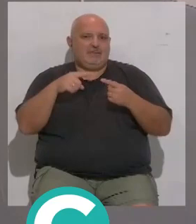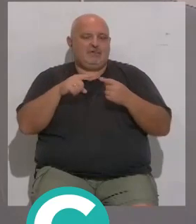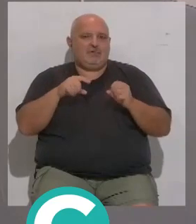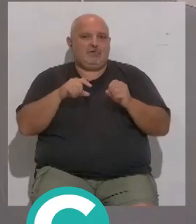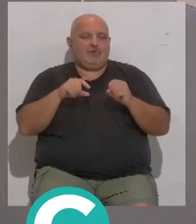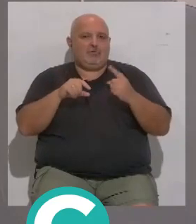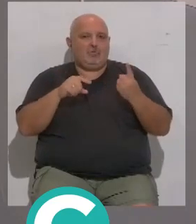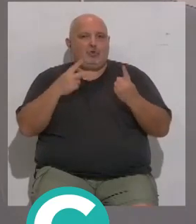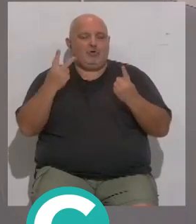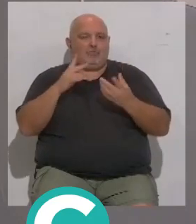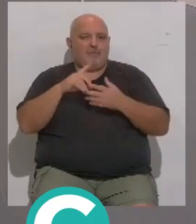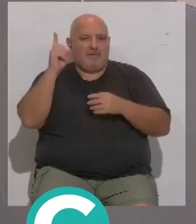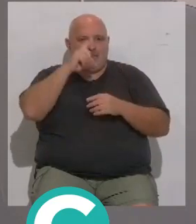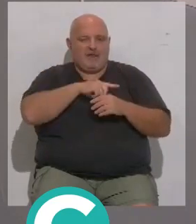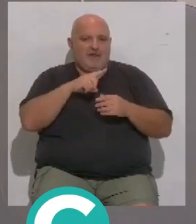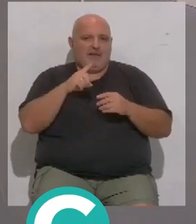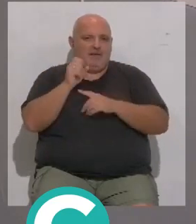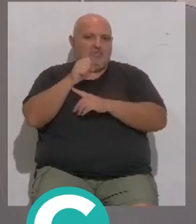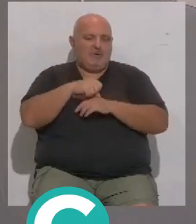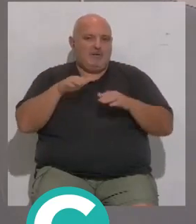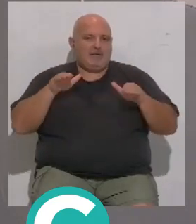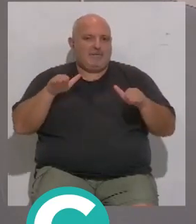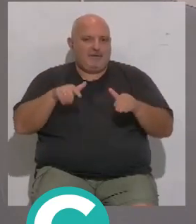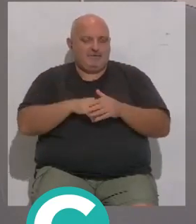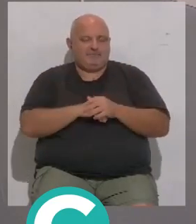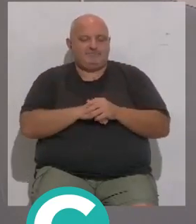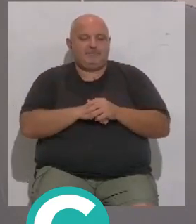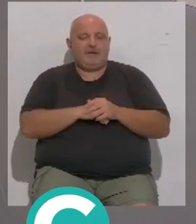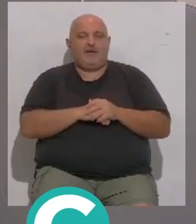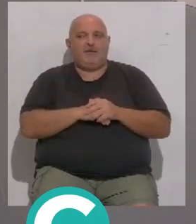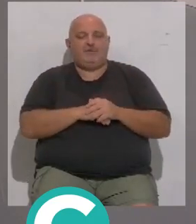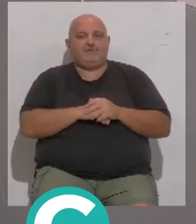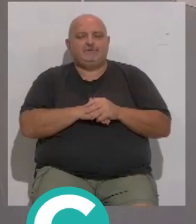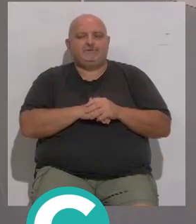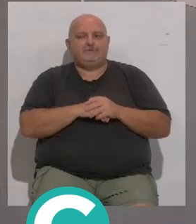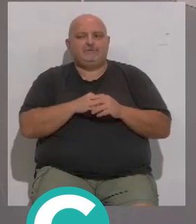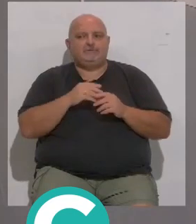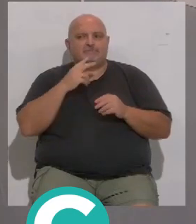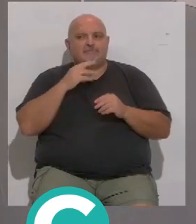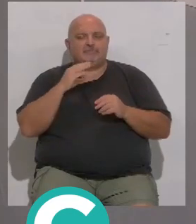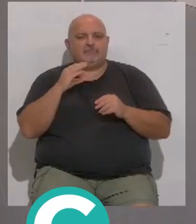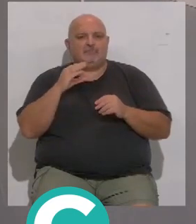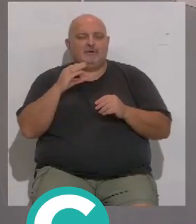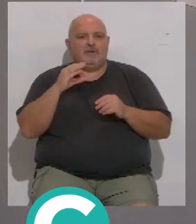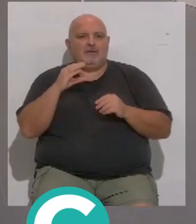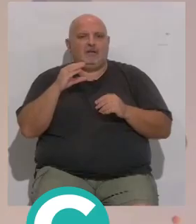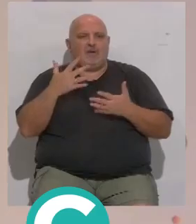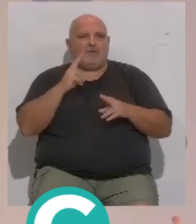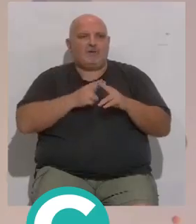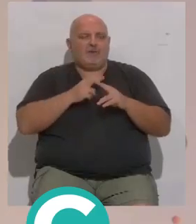1-2 con que el Real Madrid vencía al Atlético de Madrid. ¿Cómo es el Civise Estadio? ¿Cómo se